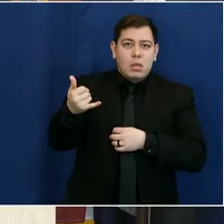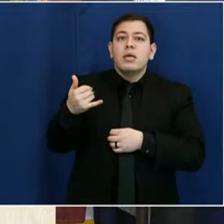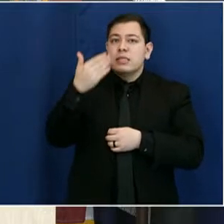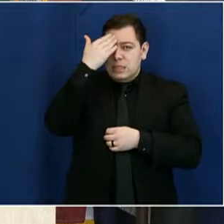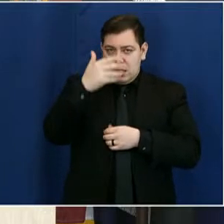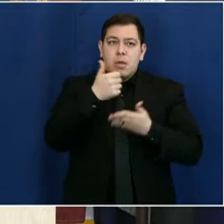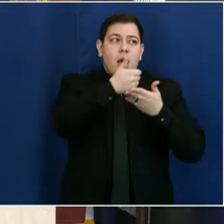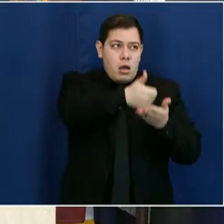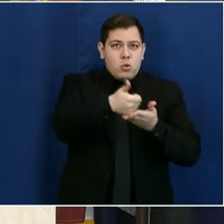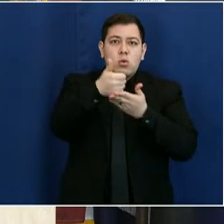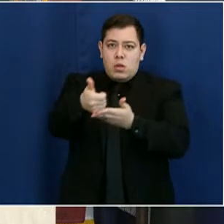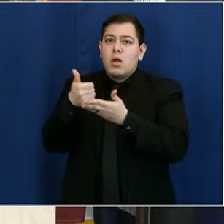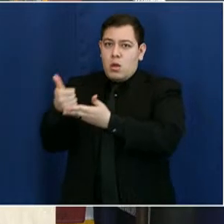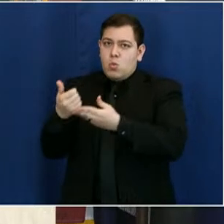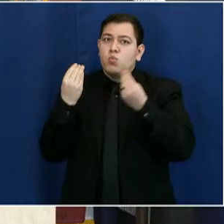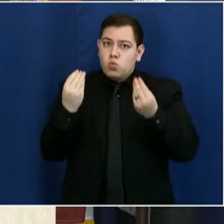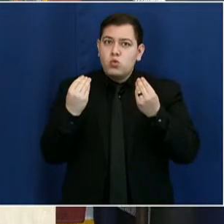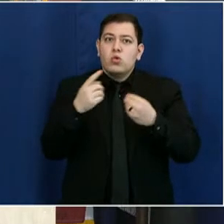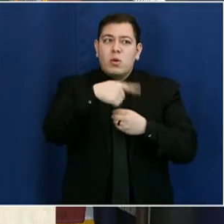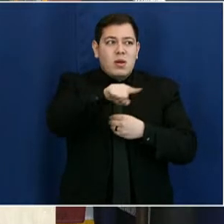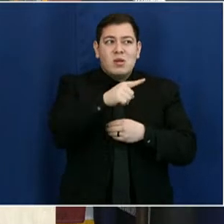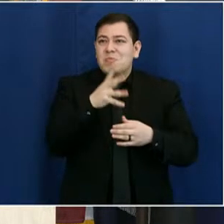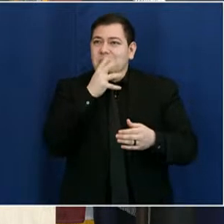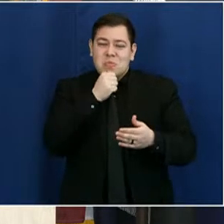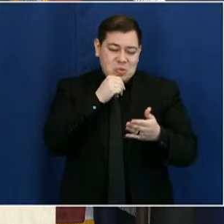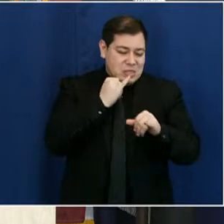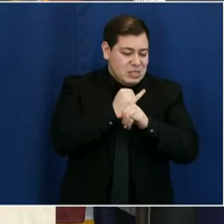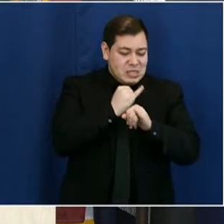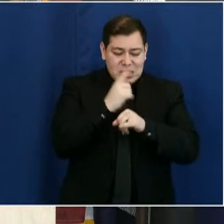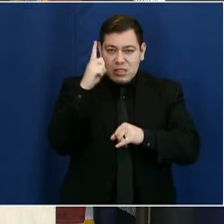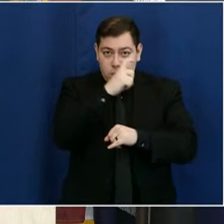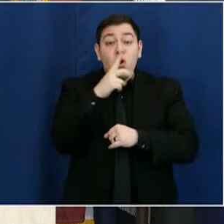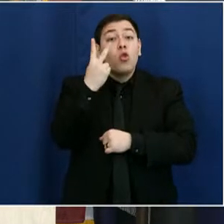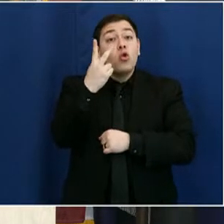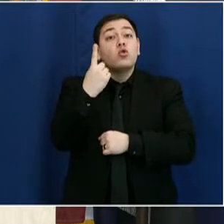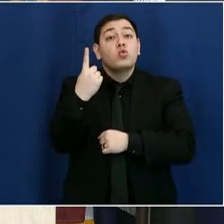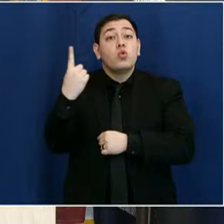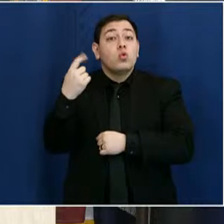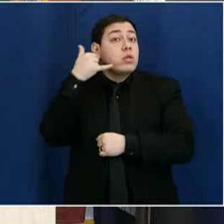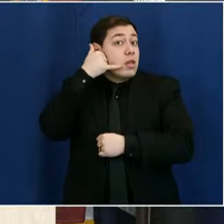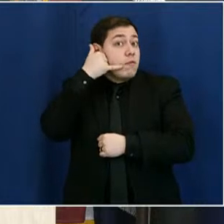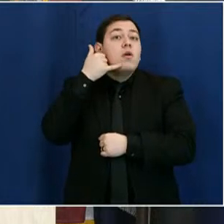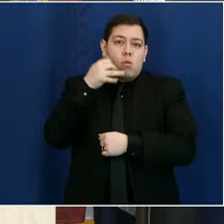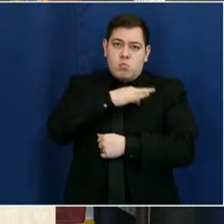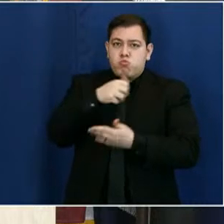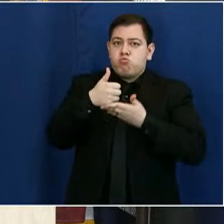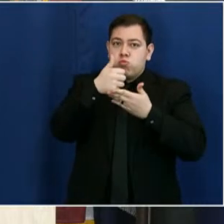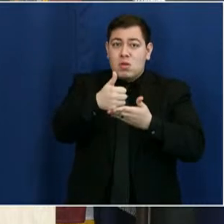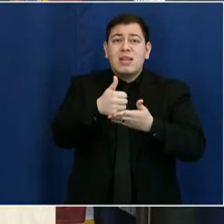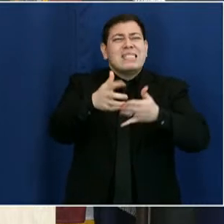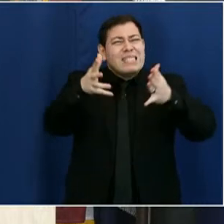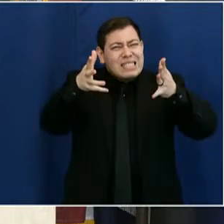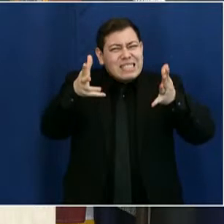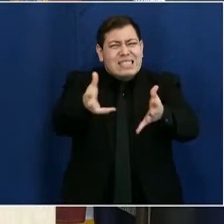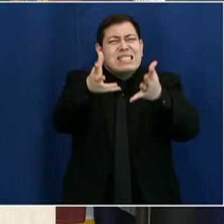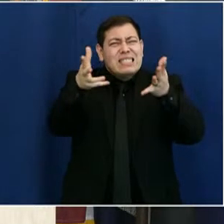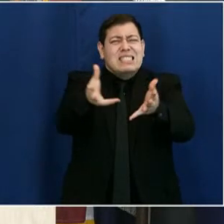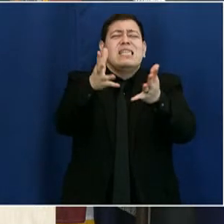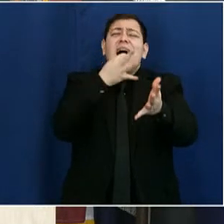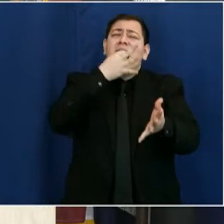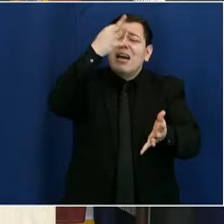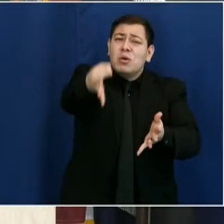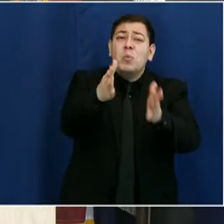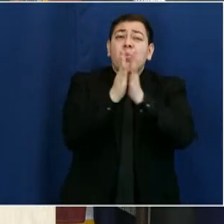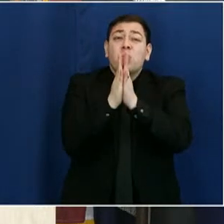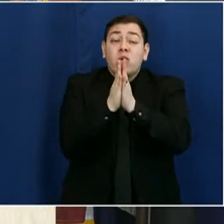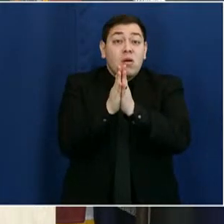ayudando a las comunidades, entonces les pedimos a todos los medios de comunicación que enfaticen que la gente puede hablar al